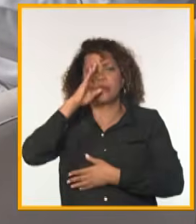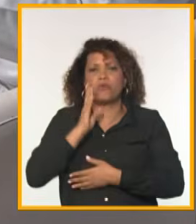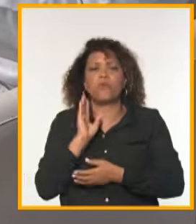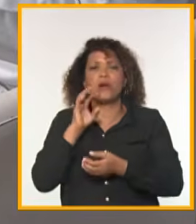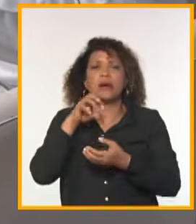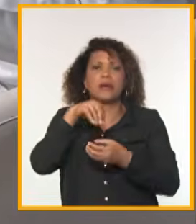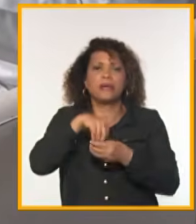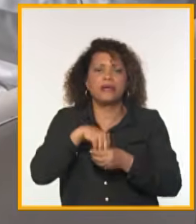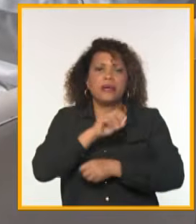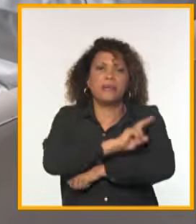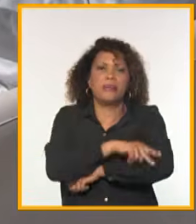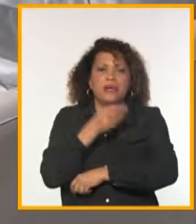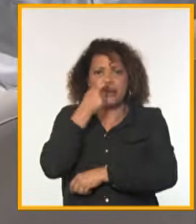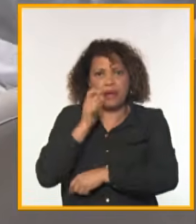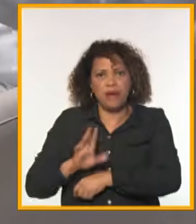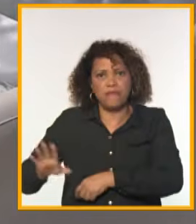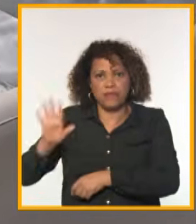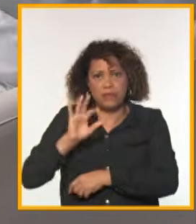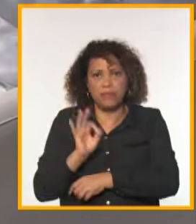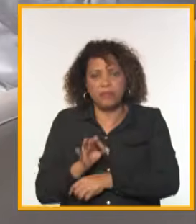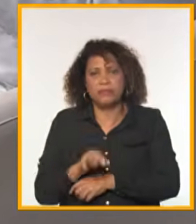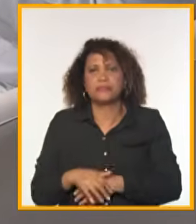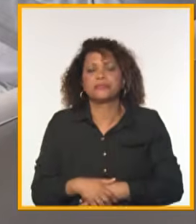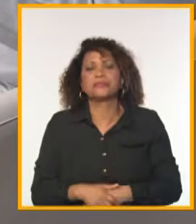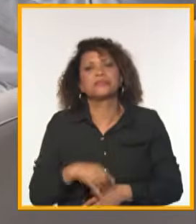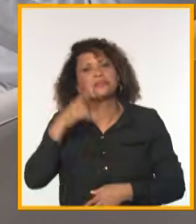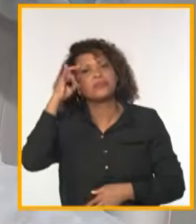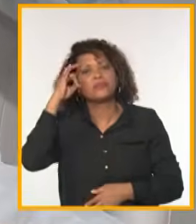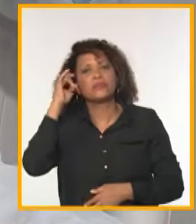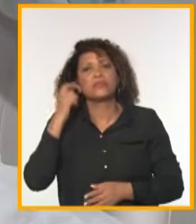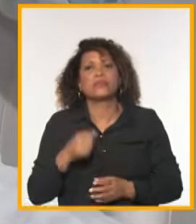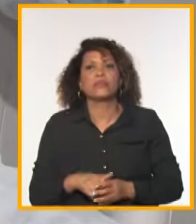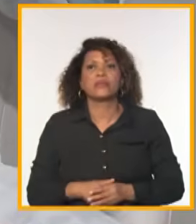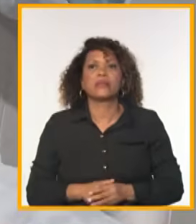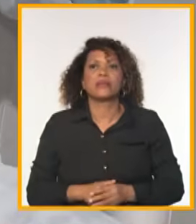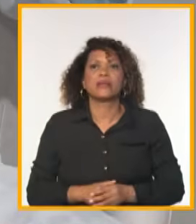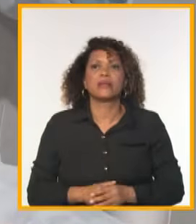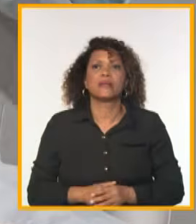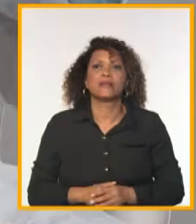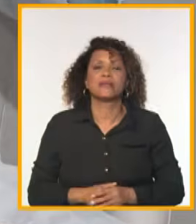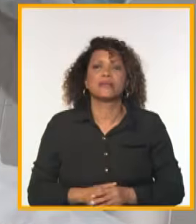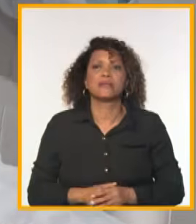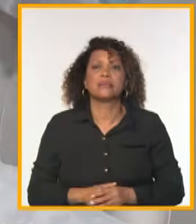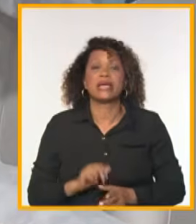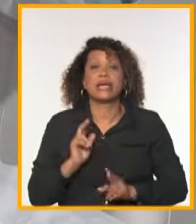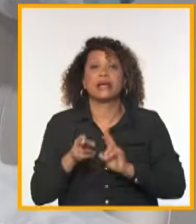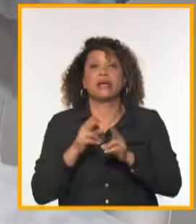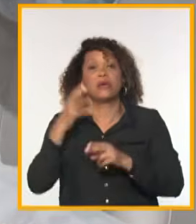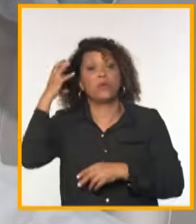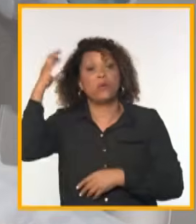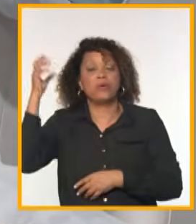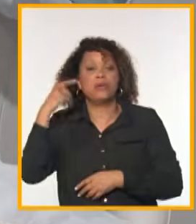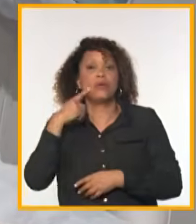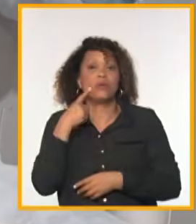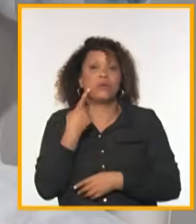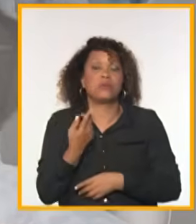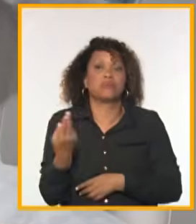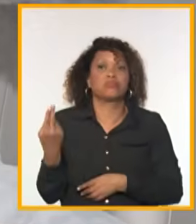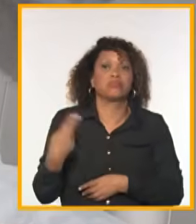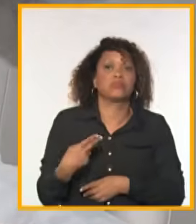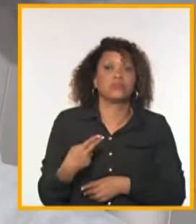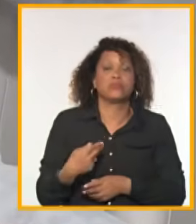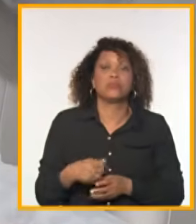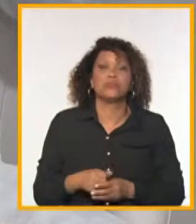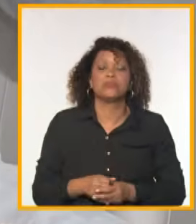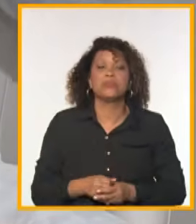Sí, nosotros por encargo del gobierno, del Estado, del Ministerio de Salud Pública, lógicamente